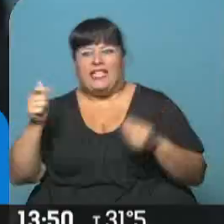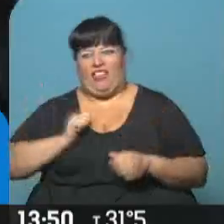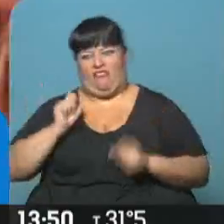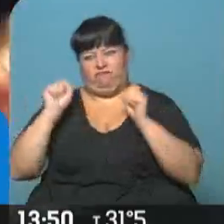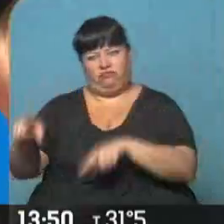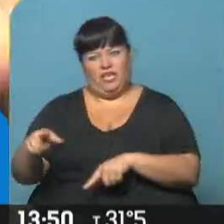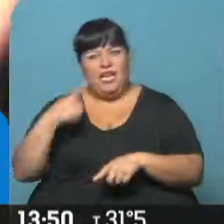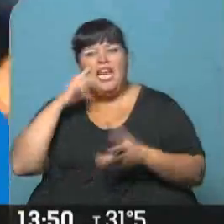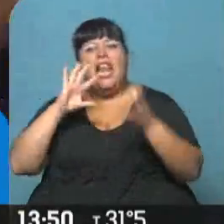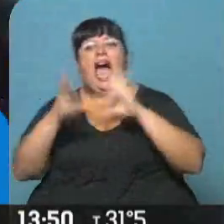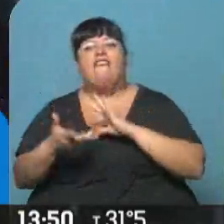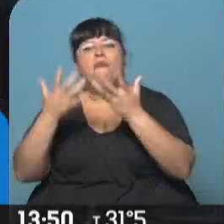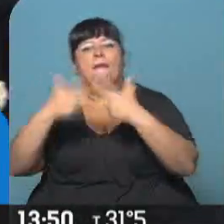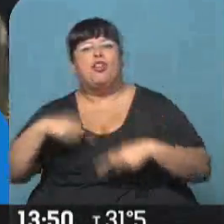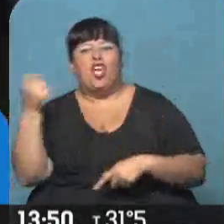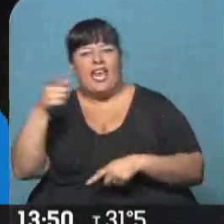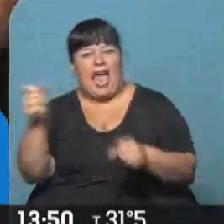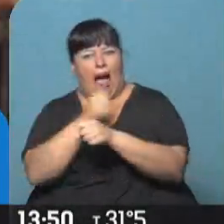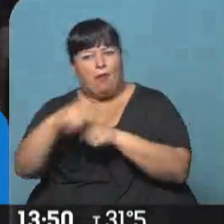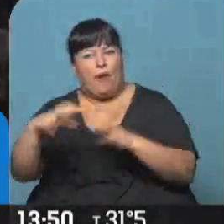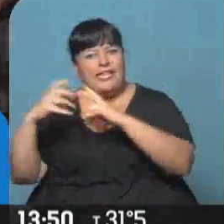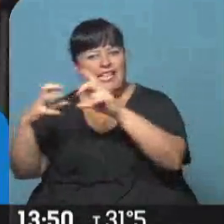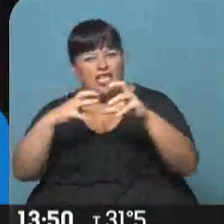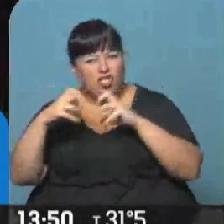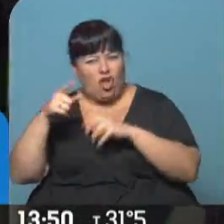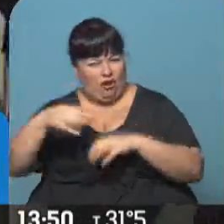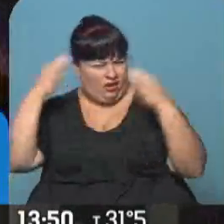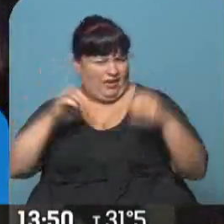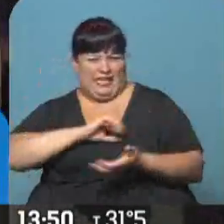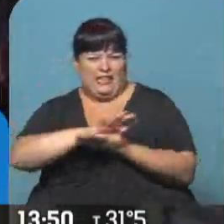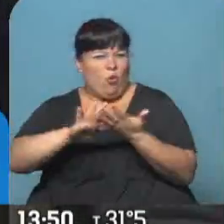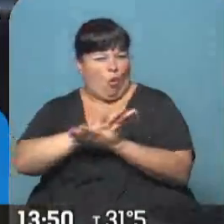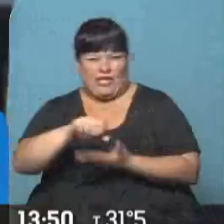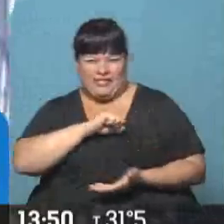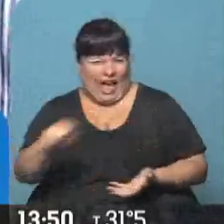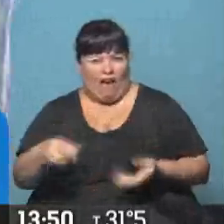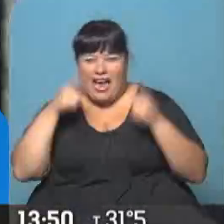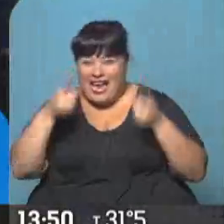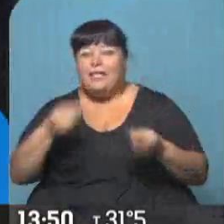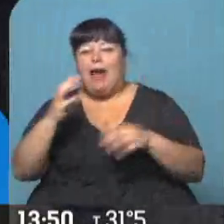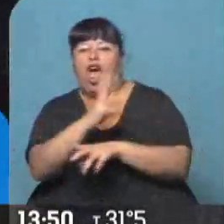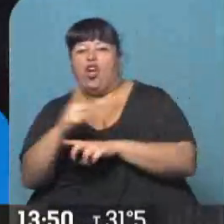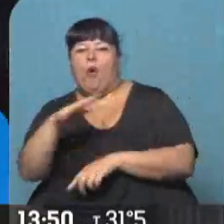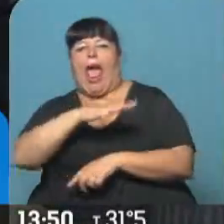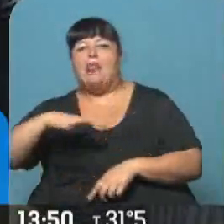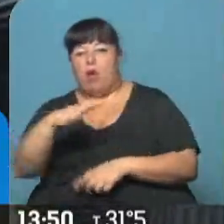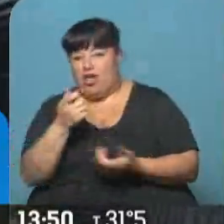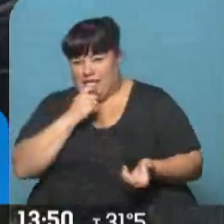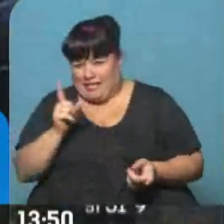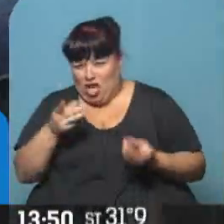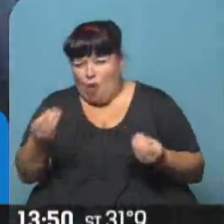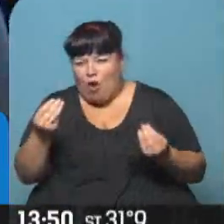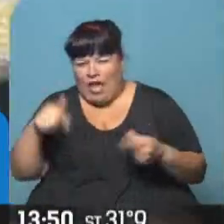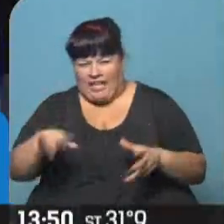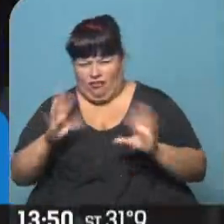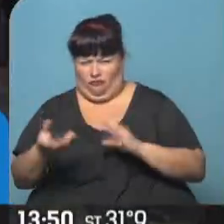y demuestra el tipo de proyectos que quieren aprobar en esta sesión completamente fraudulenta, porque es algo para robarle al pueblo, si no, no podrían hacerlo en